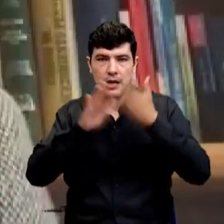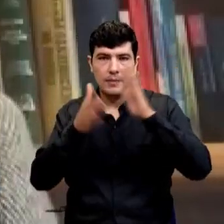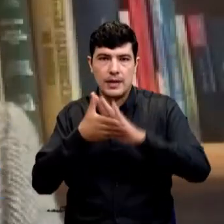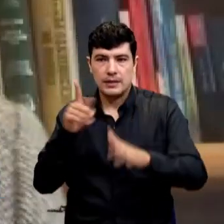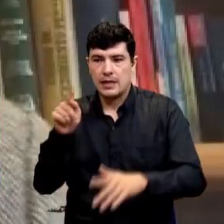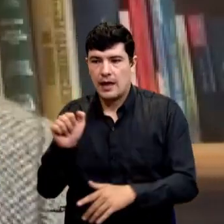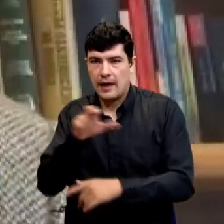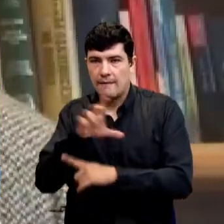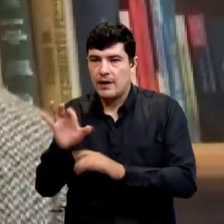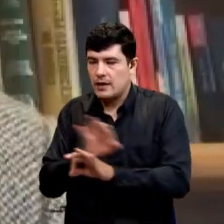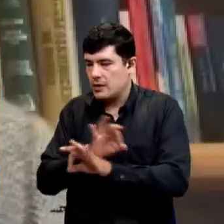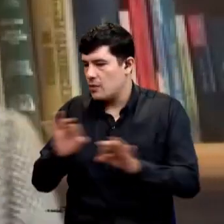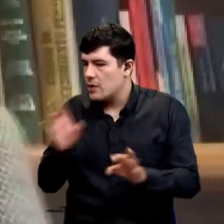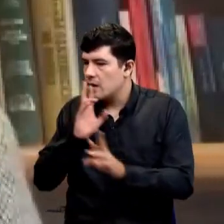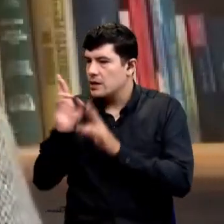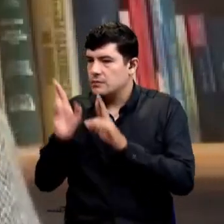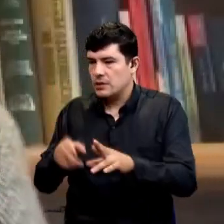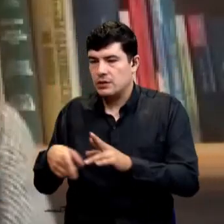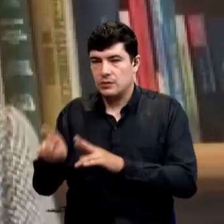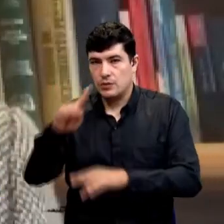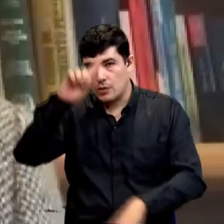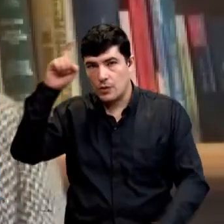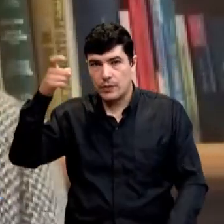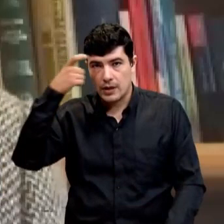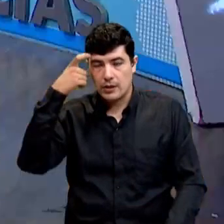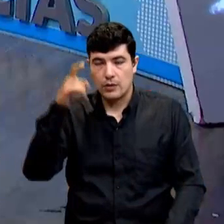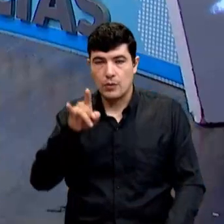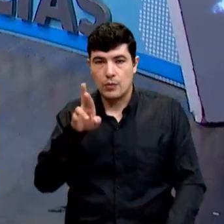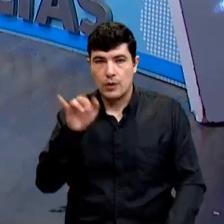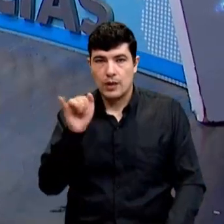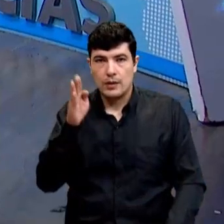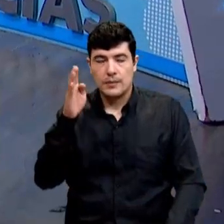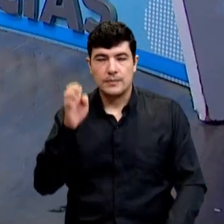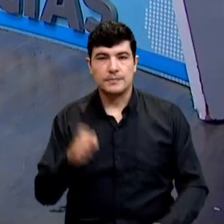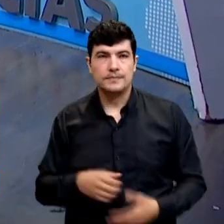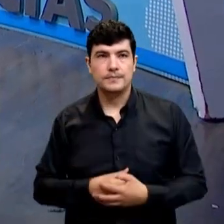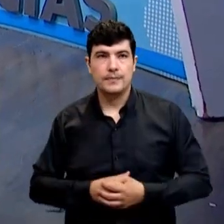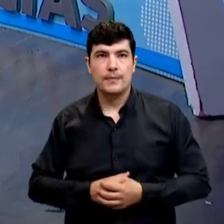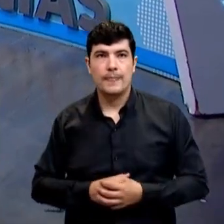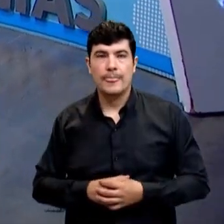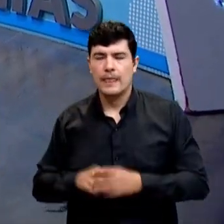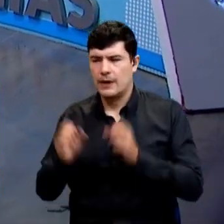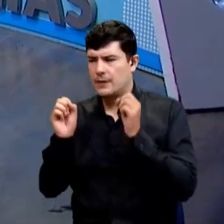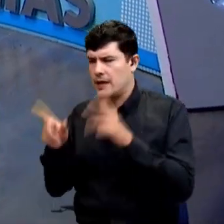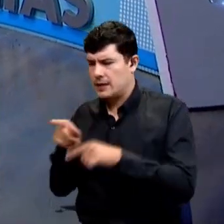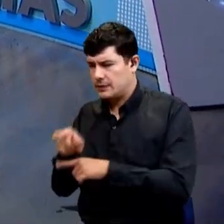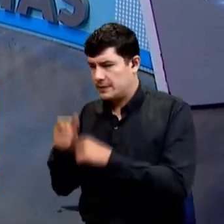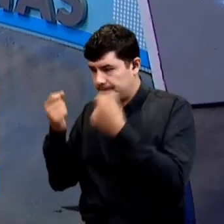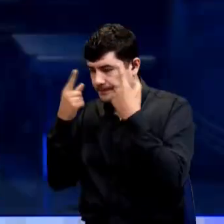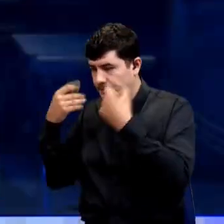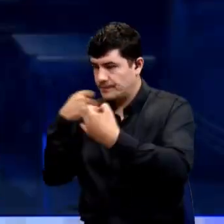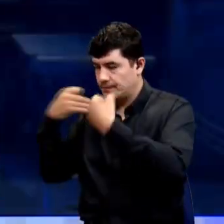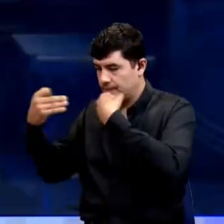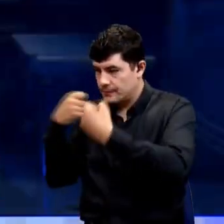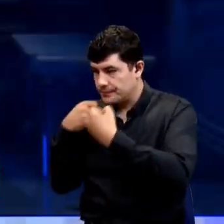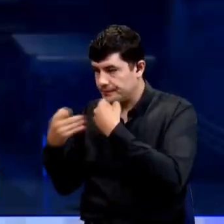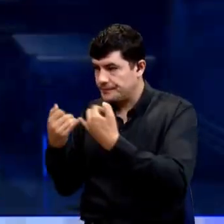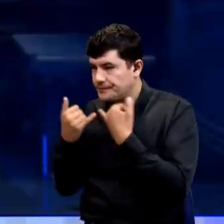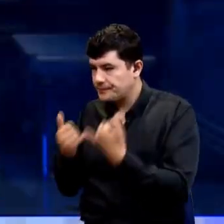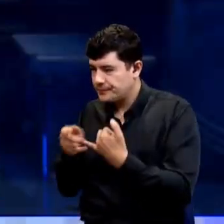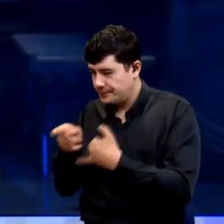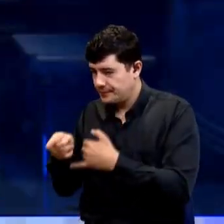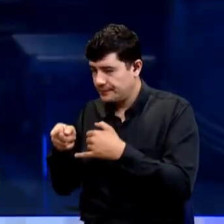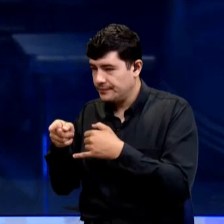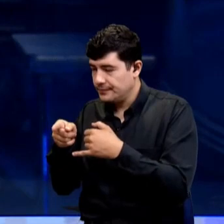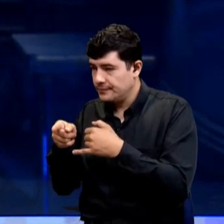demás nunca se dio con el gobierno de Álvaro Uribe. Exfiscal, si logro comprender lo que nos explica, lo que esta figura